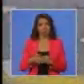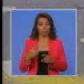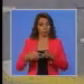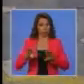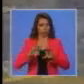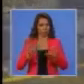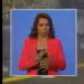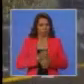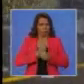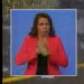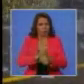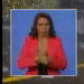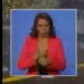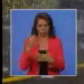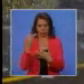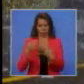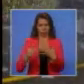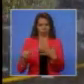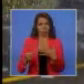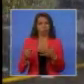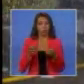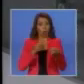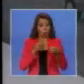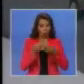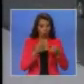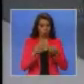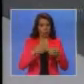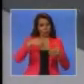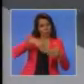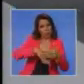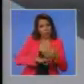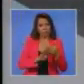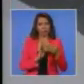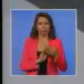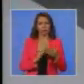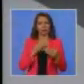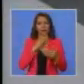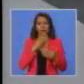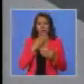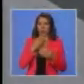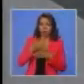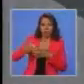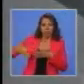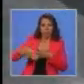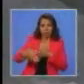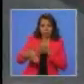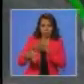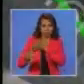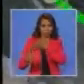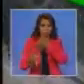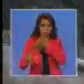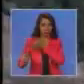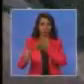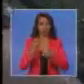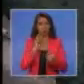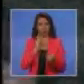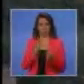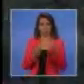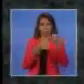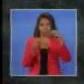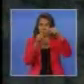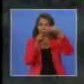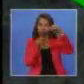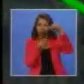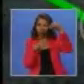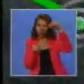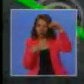seguridad desde las oficinas de vaserum un funcionario seguía atento la ruta de los blindados en tiempo real sin